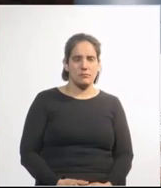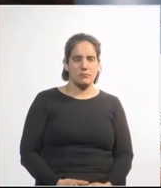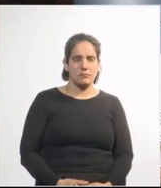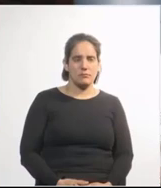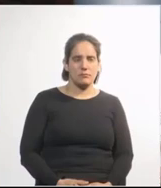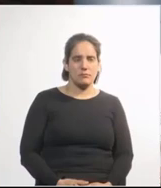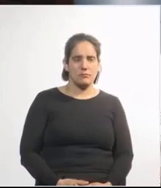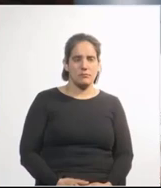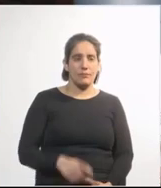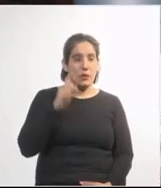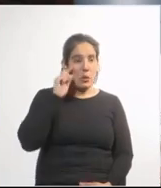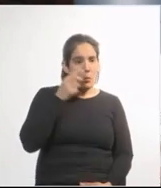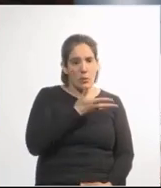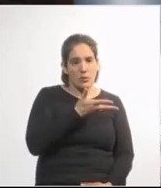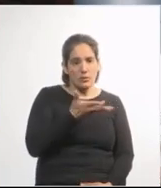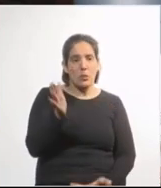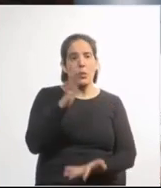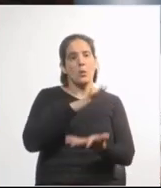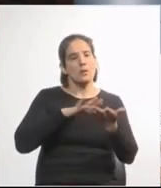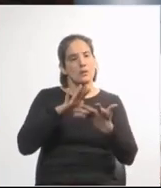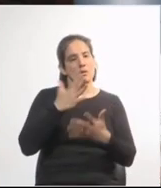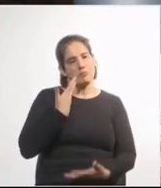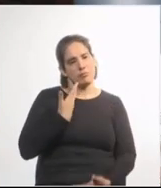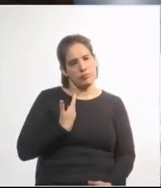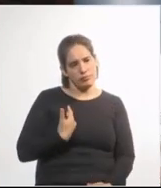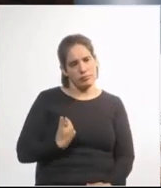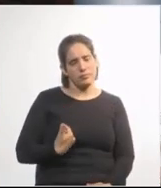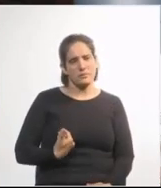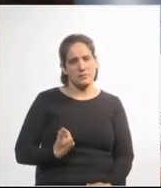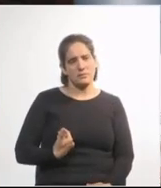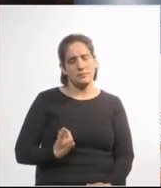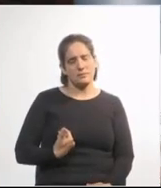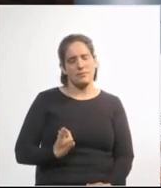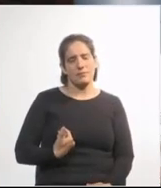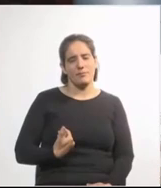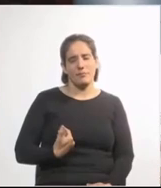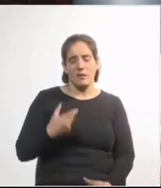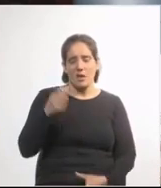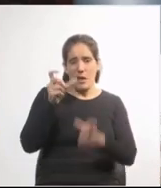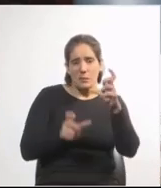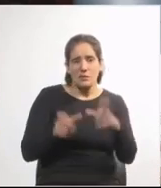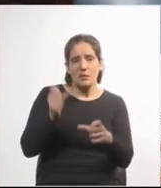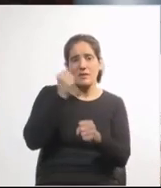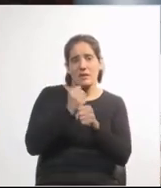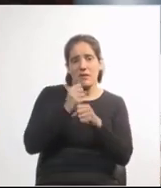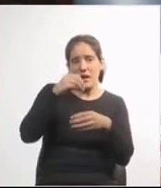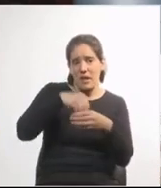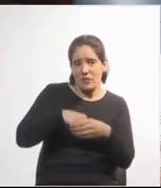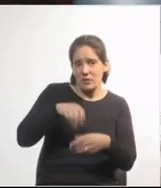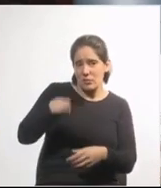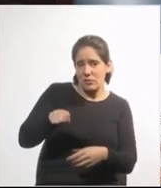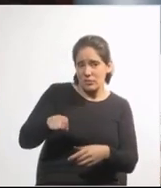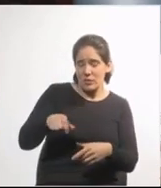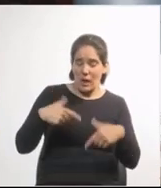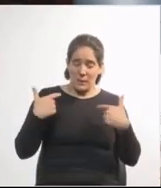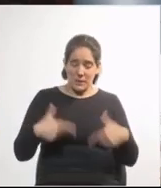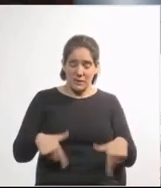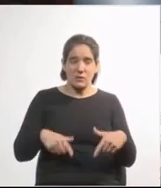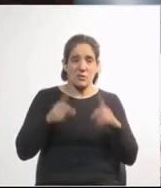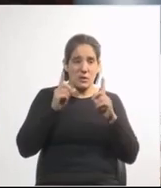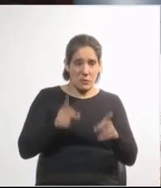Se presenta entonces una situación lamentable. Integrantes del Poder Ejecutivo, el propio ministro más de una